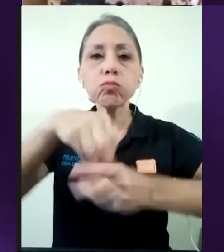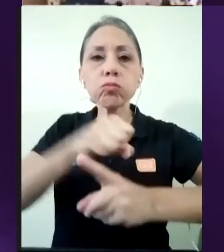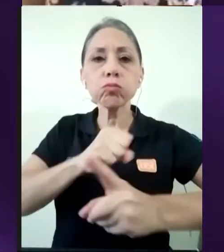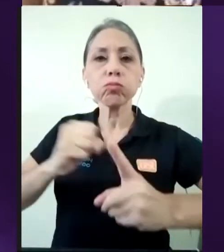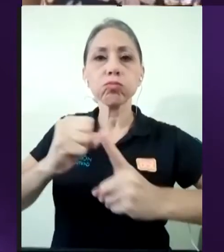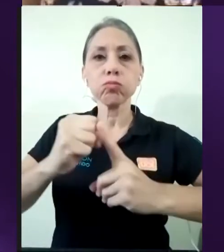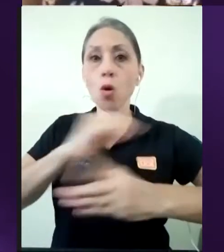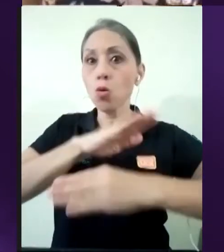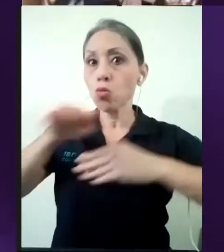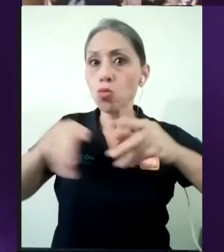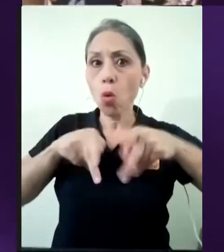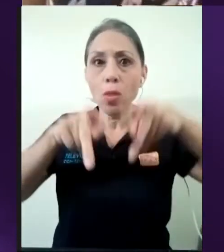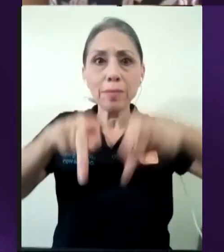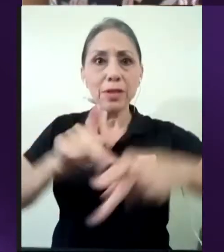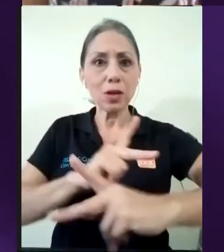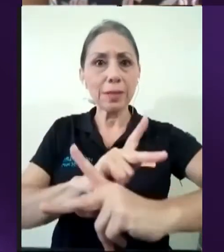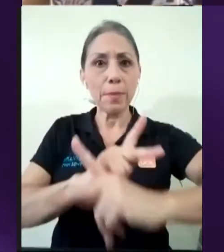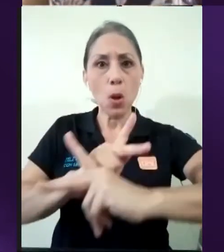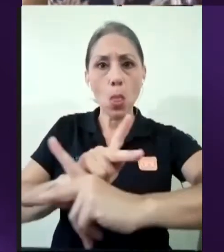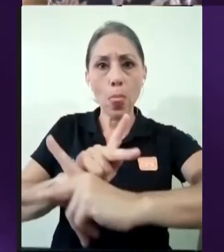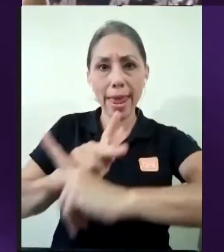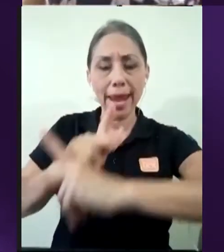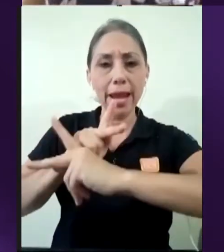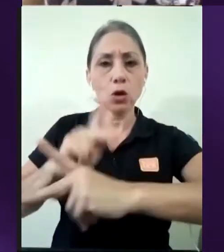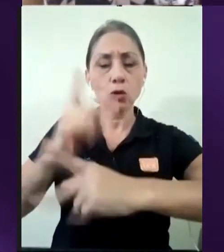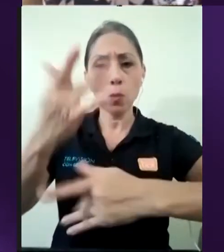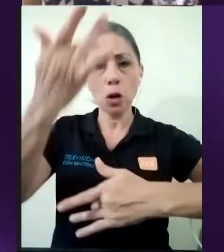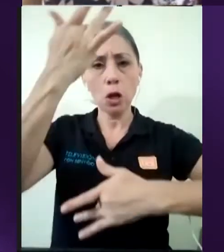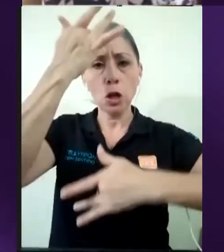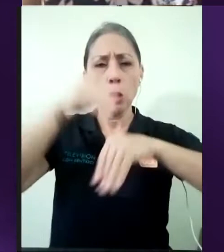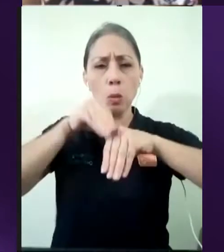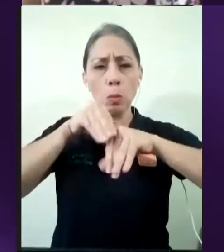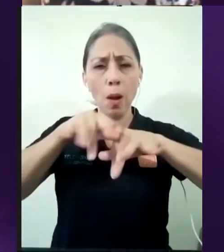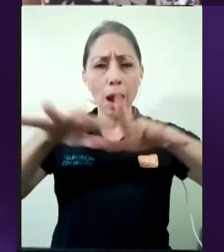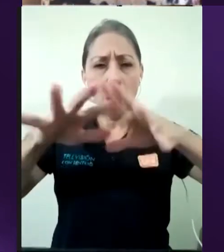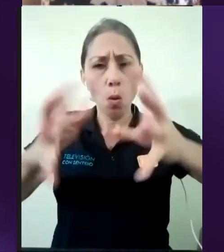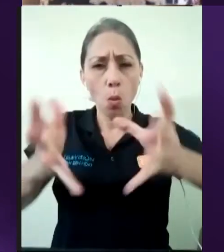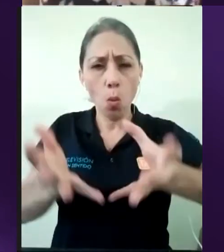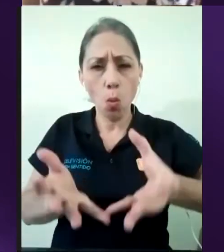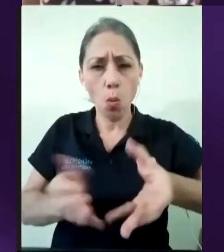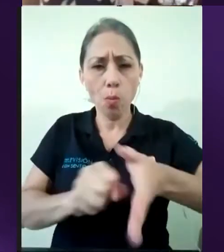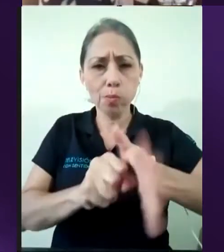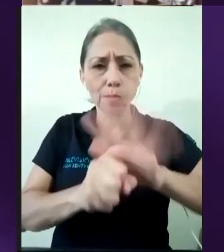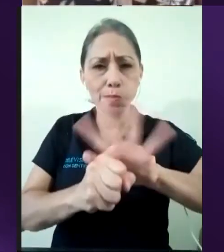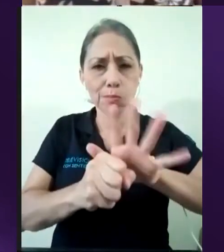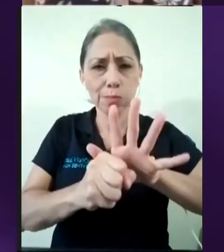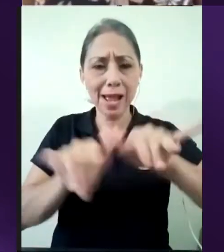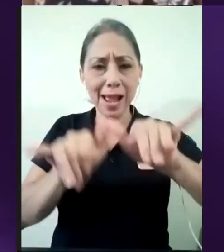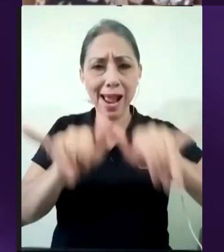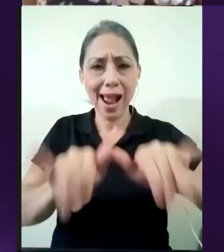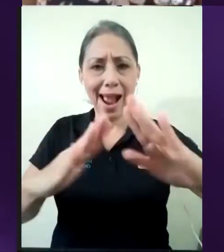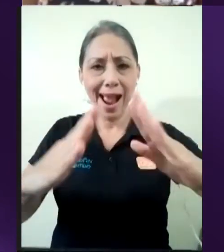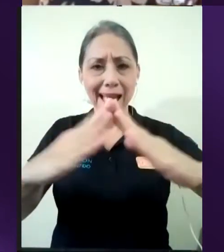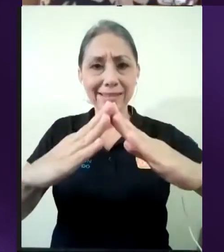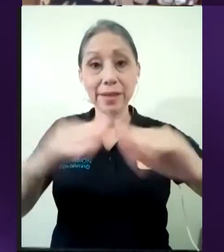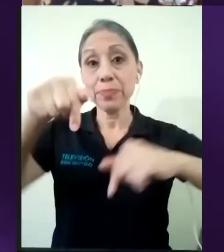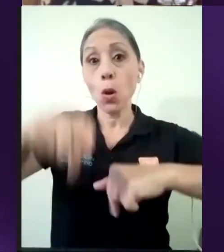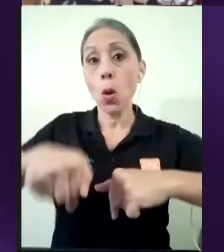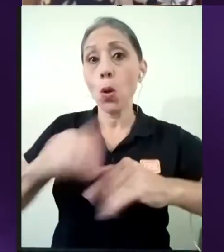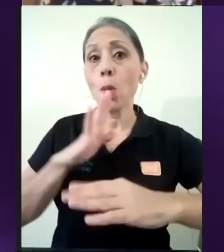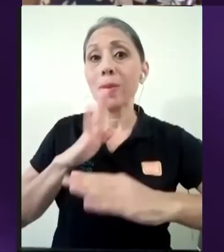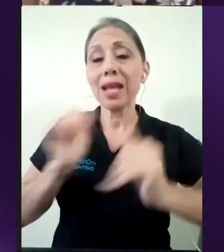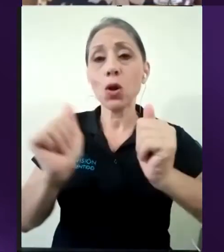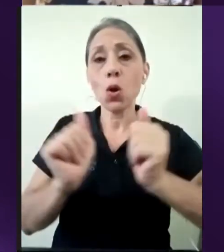y todos ante la pandemia del coronavirus quedándonos en casa. Hoy tenemos el gusto de conversar con doña